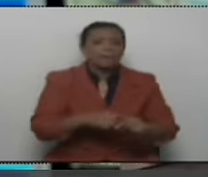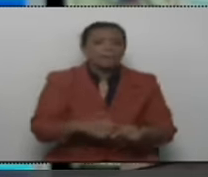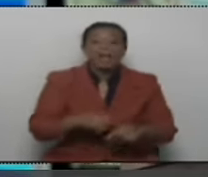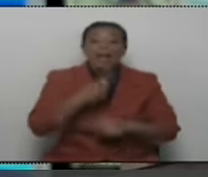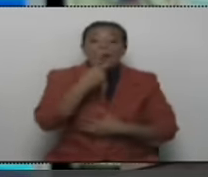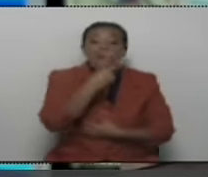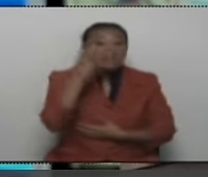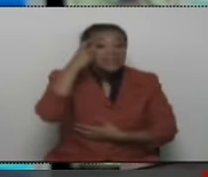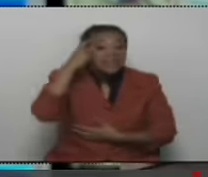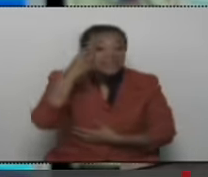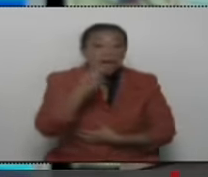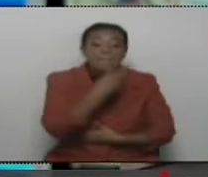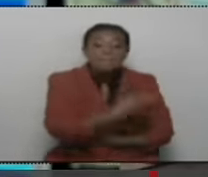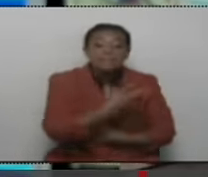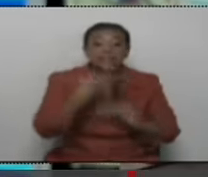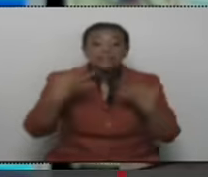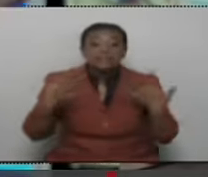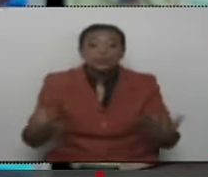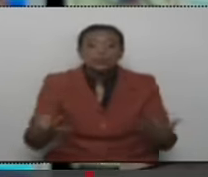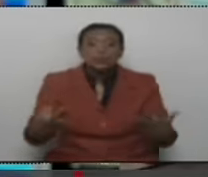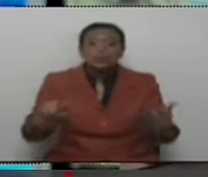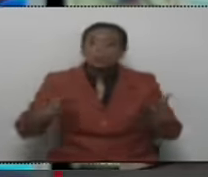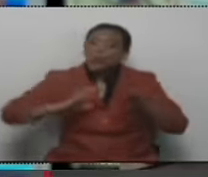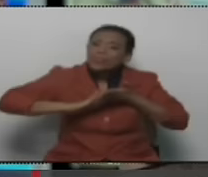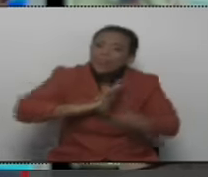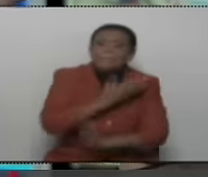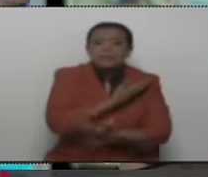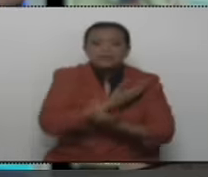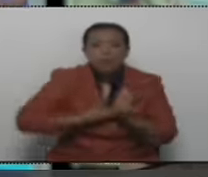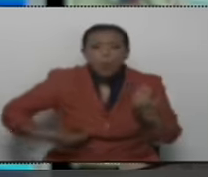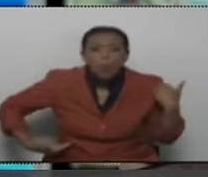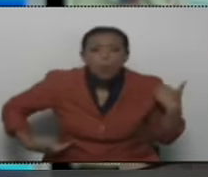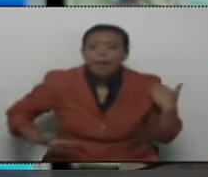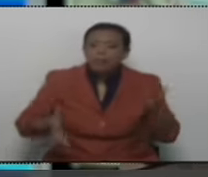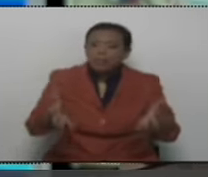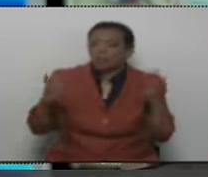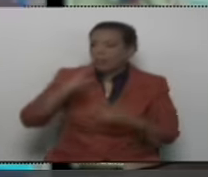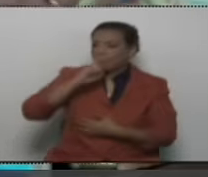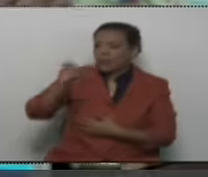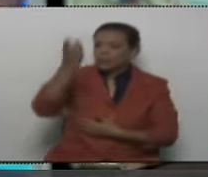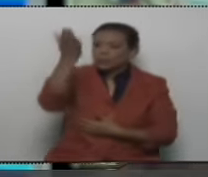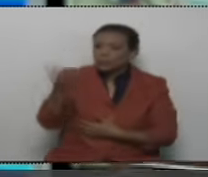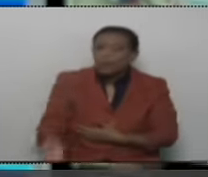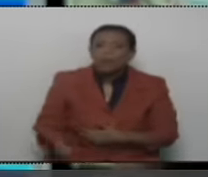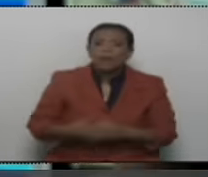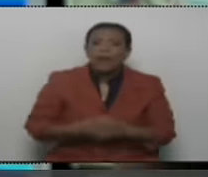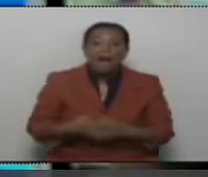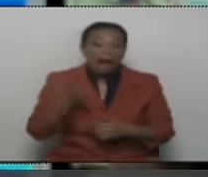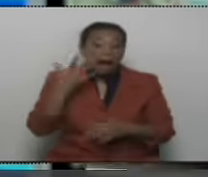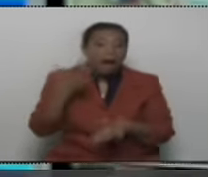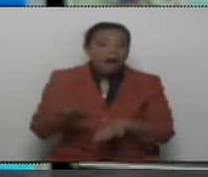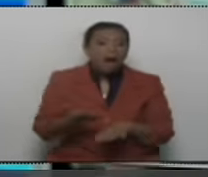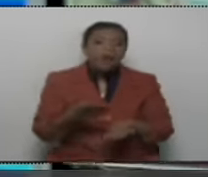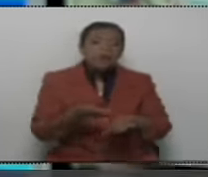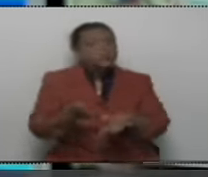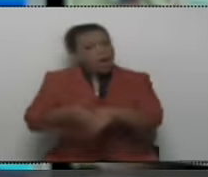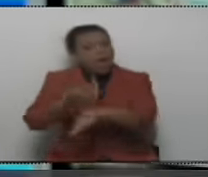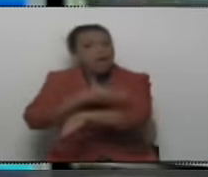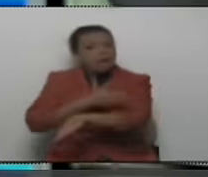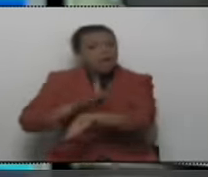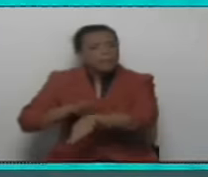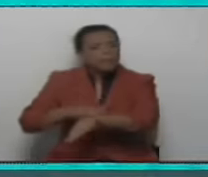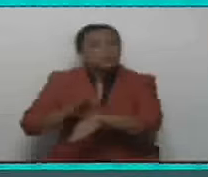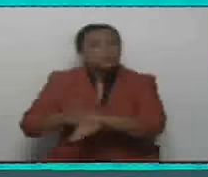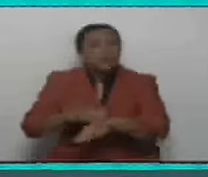28, y el fin es terminar con el gobierno del presidente Nicolás Maduro. O sea, que hay algunas reacciones, presidente.